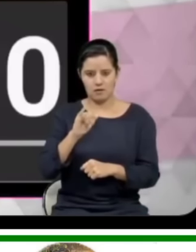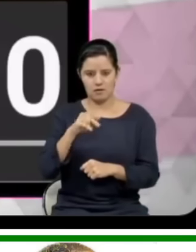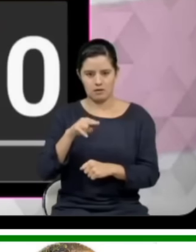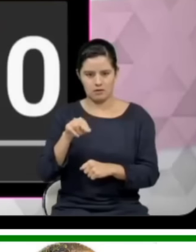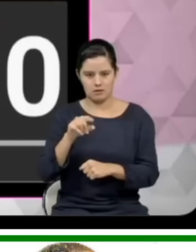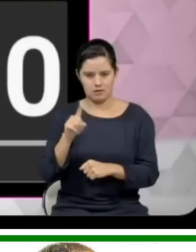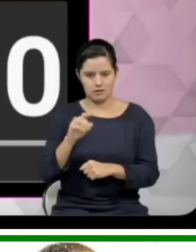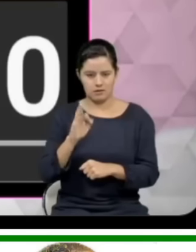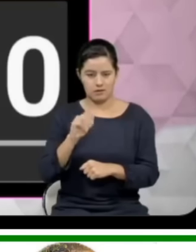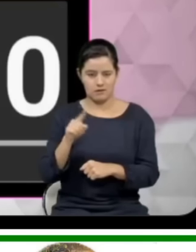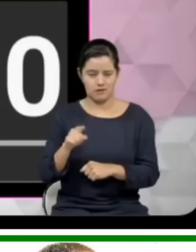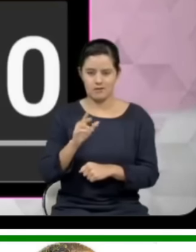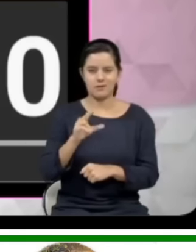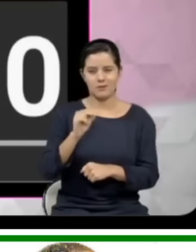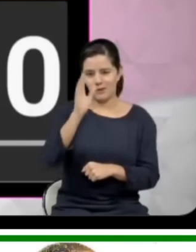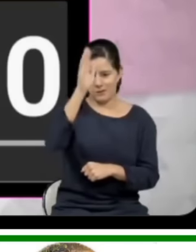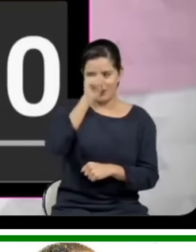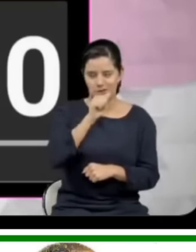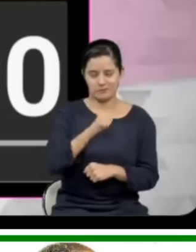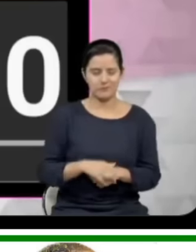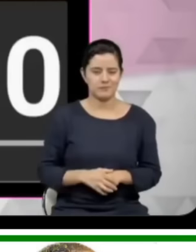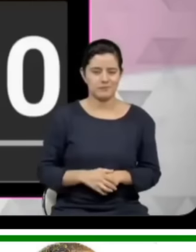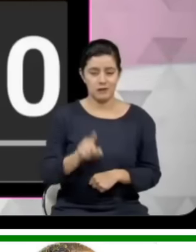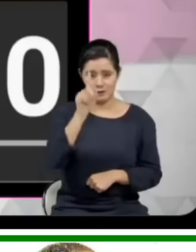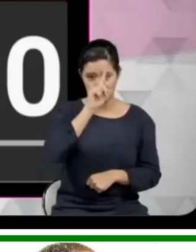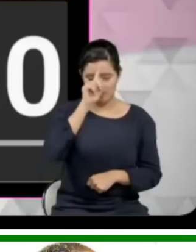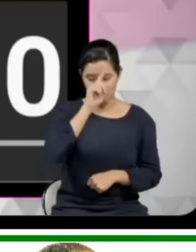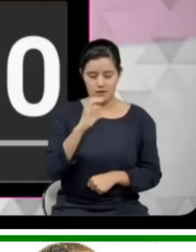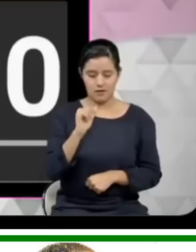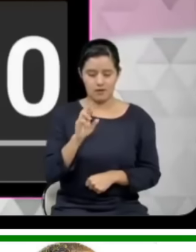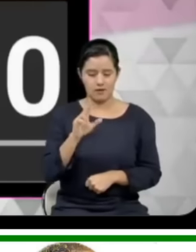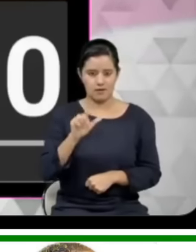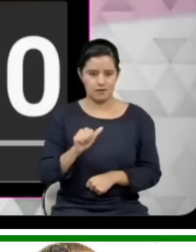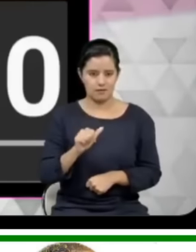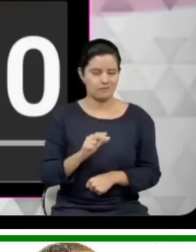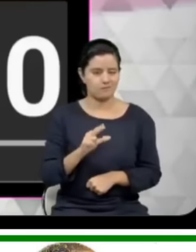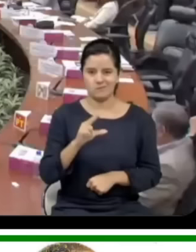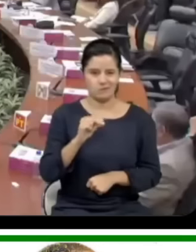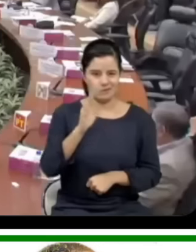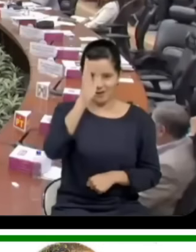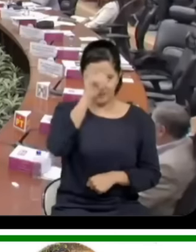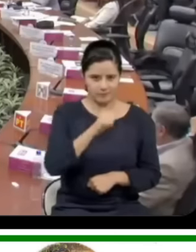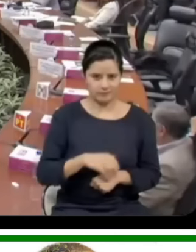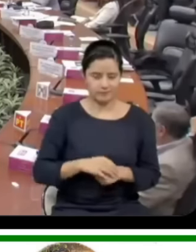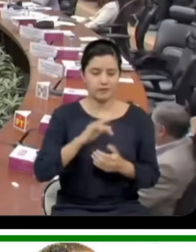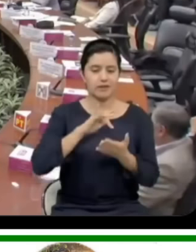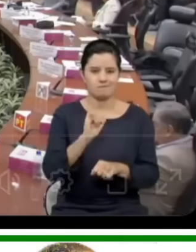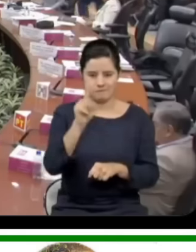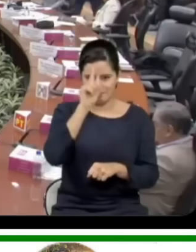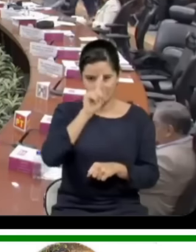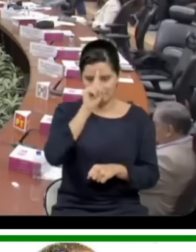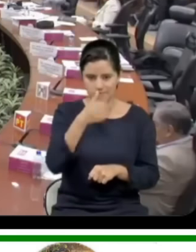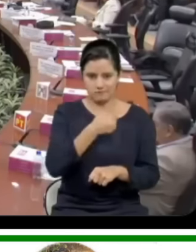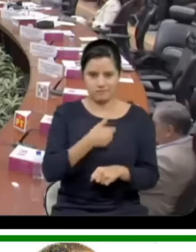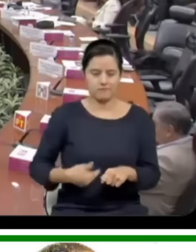amigos y amigas con esto nos despedimos y nos vemos en el próximo video vamos a ir a la votación